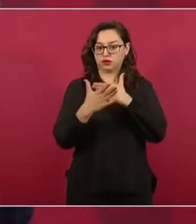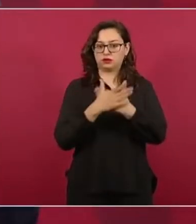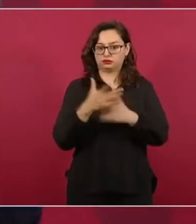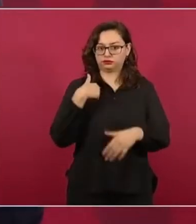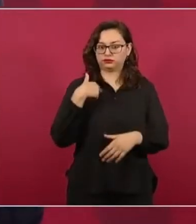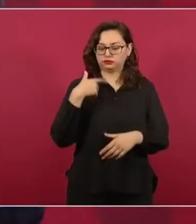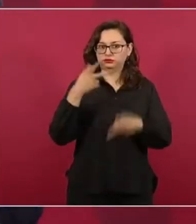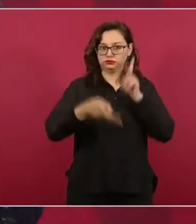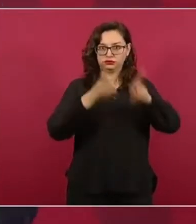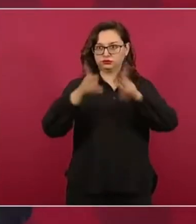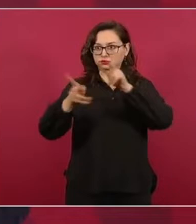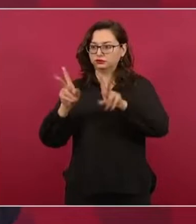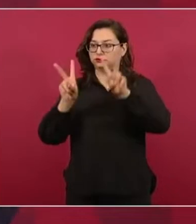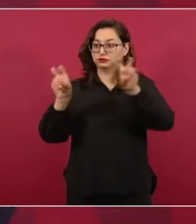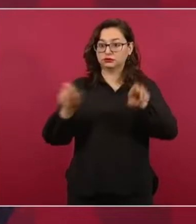Tenemos